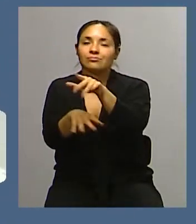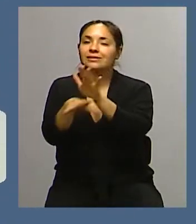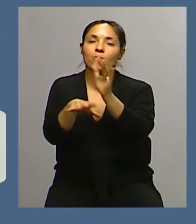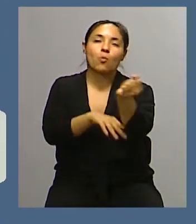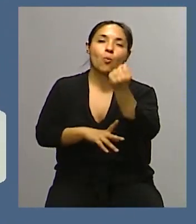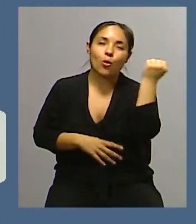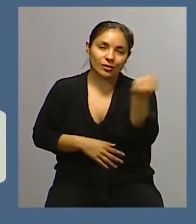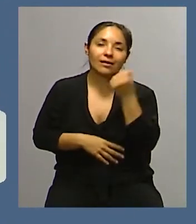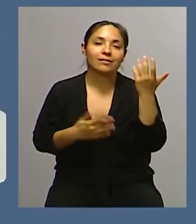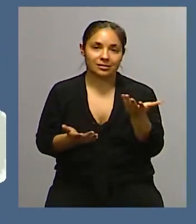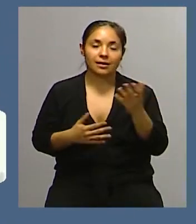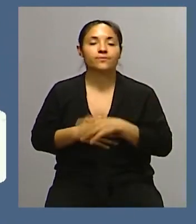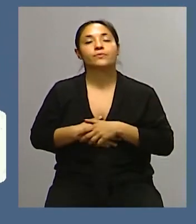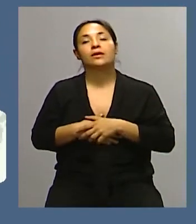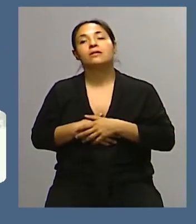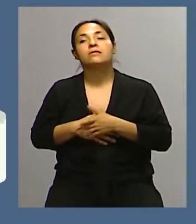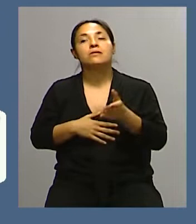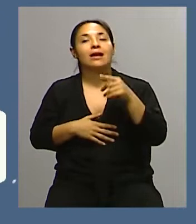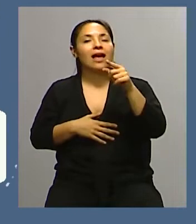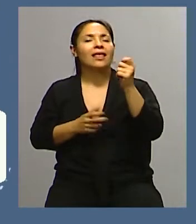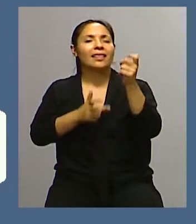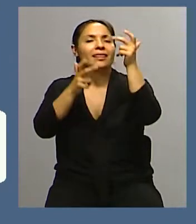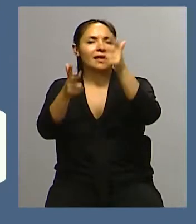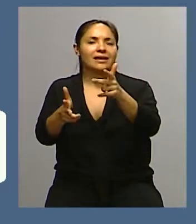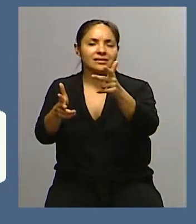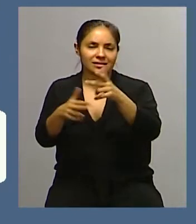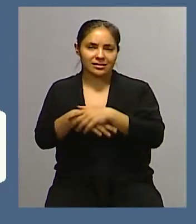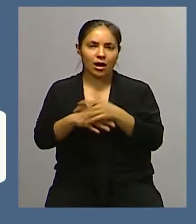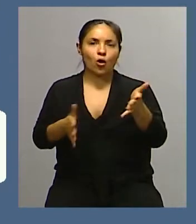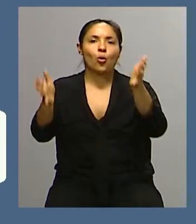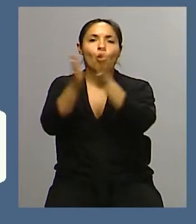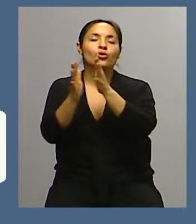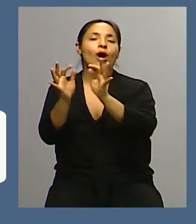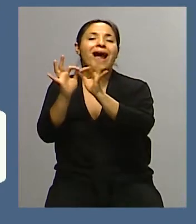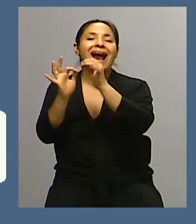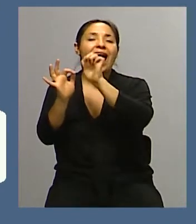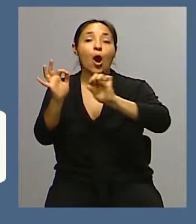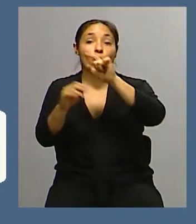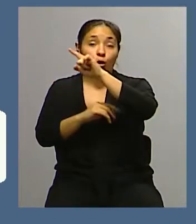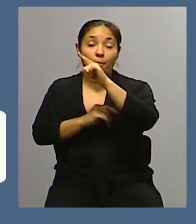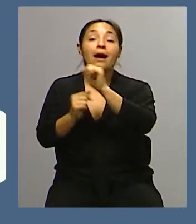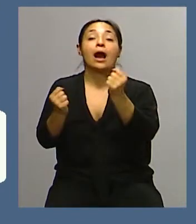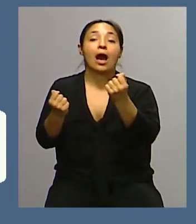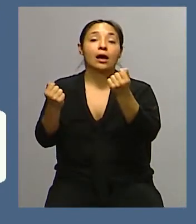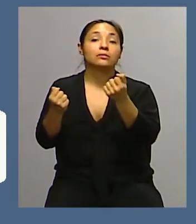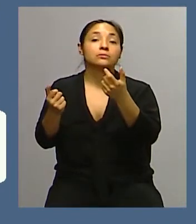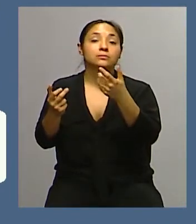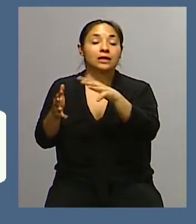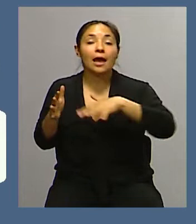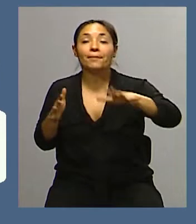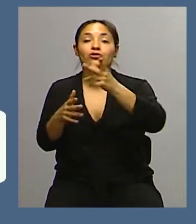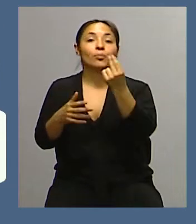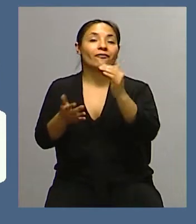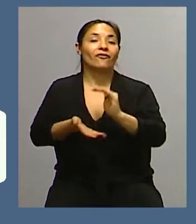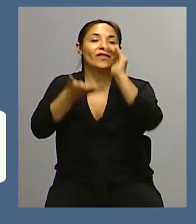significativo. Todavía no está definido, pero él propone, junto con el bloque europeo, un espacio de financiamiento que todavía no